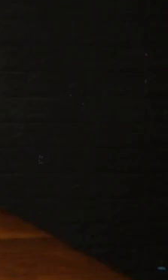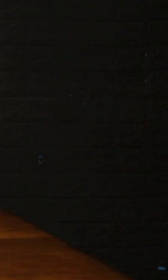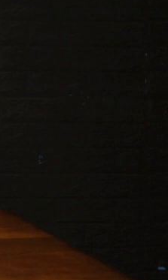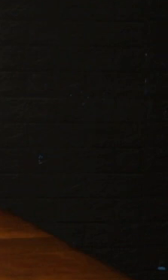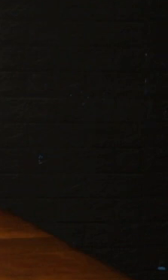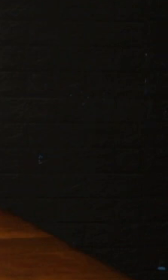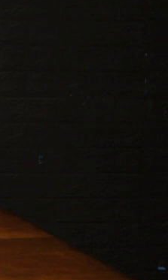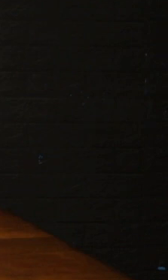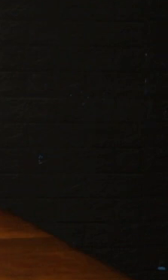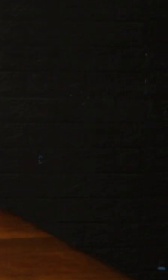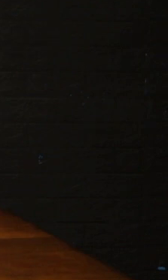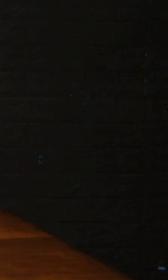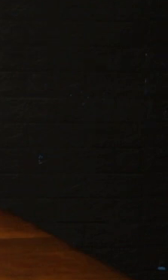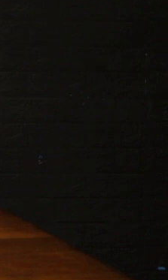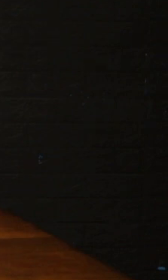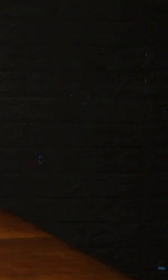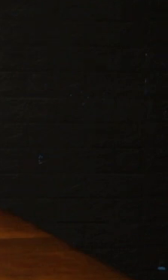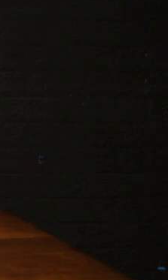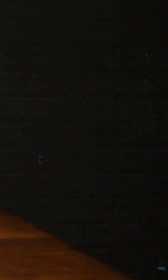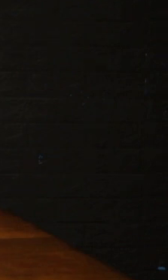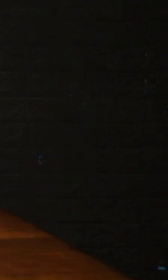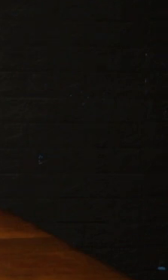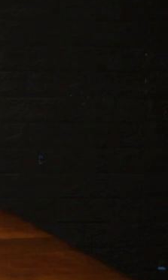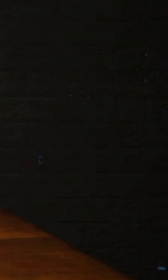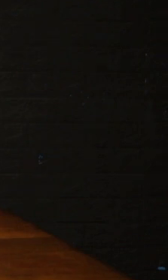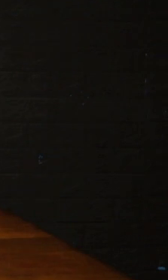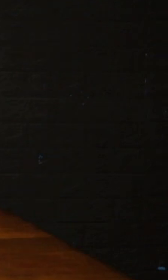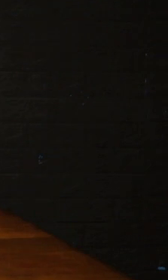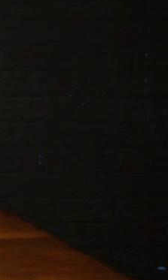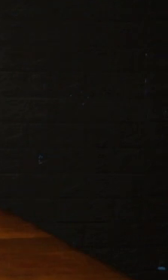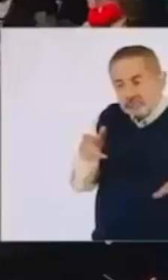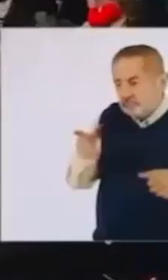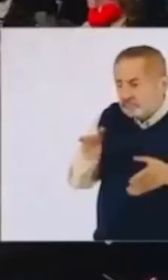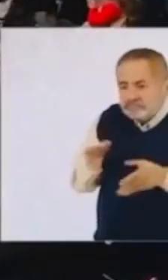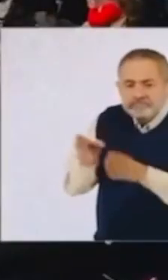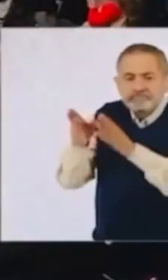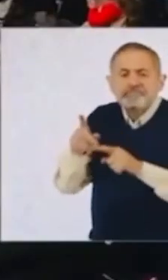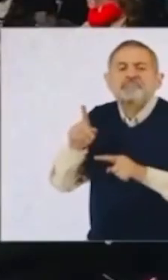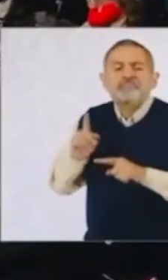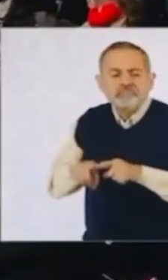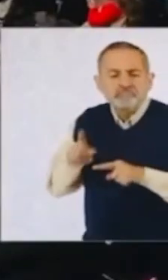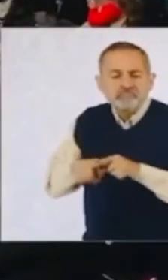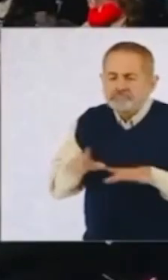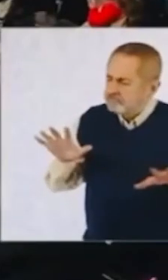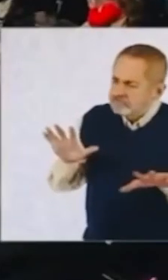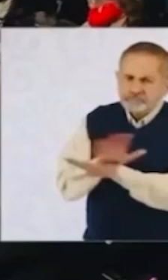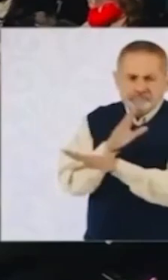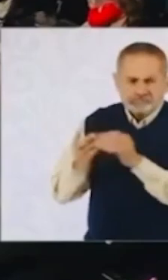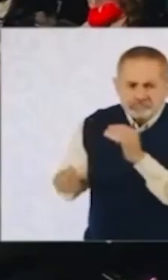de lo que dijo la presidenta Claudia Sheinbaum. Vamos a verlo.